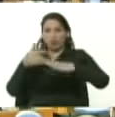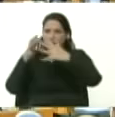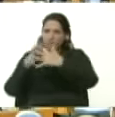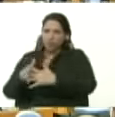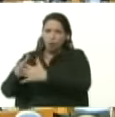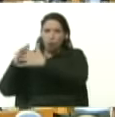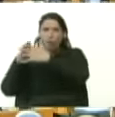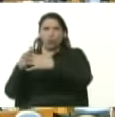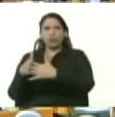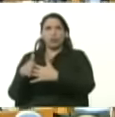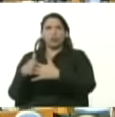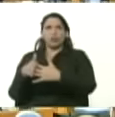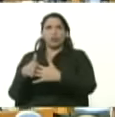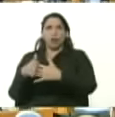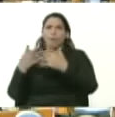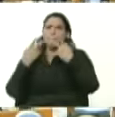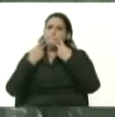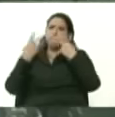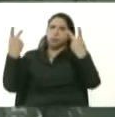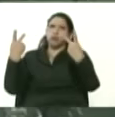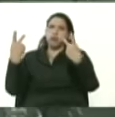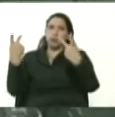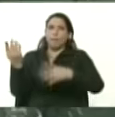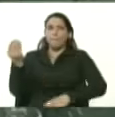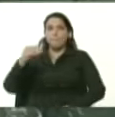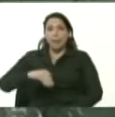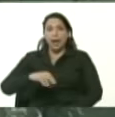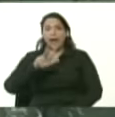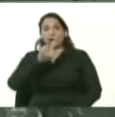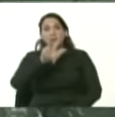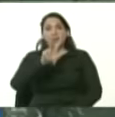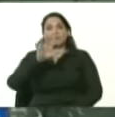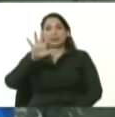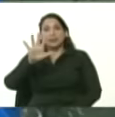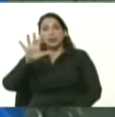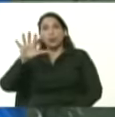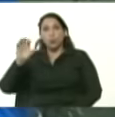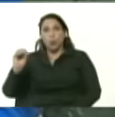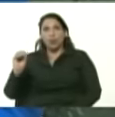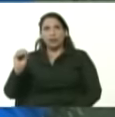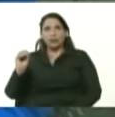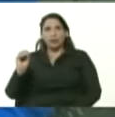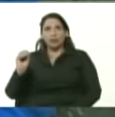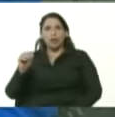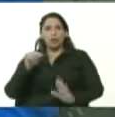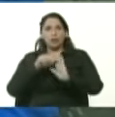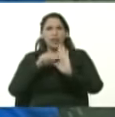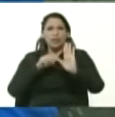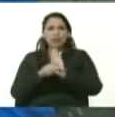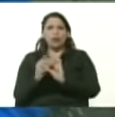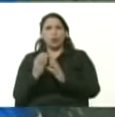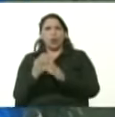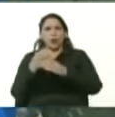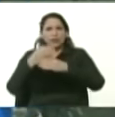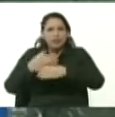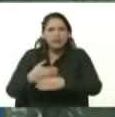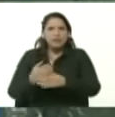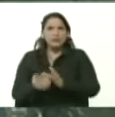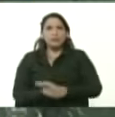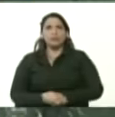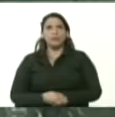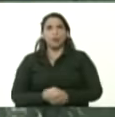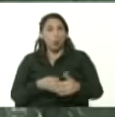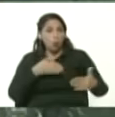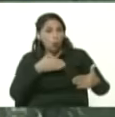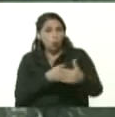Unidos ha decretado más de 350 medidas coercitivas unilaterales contra